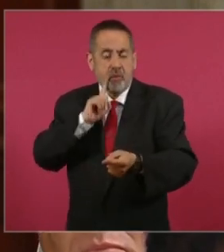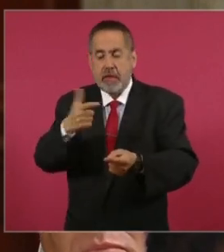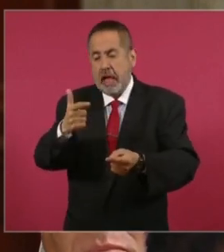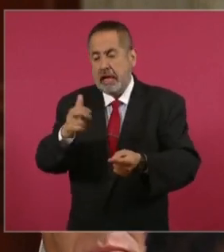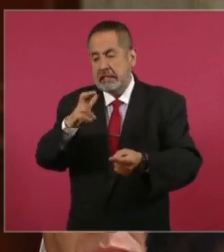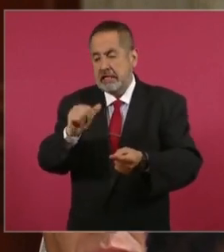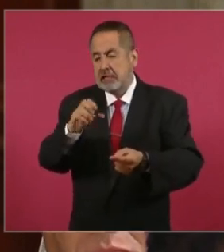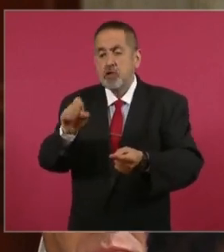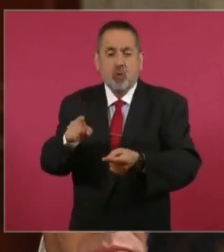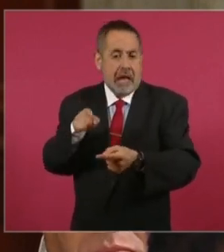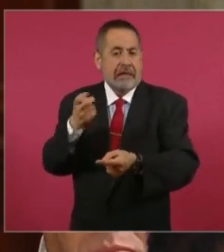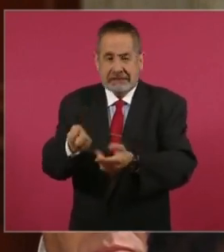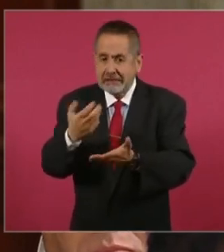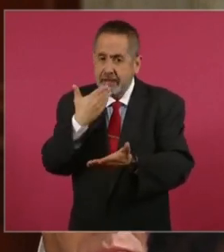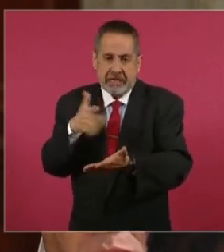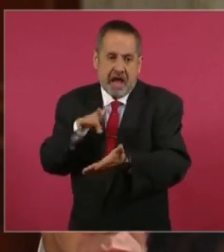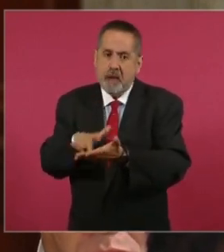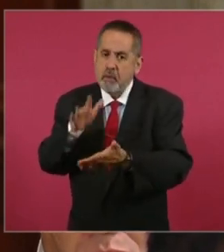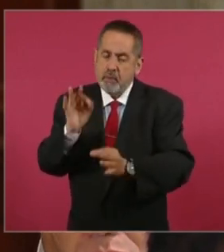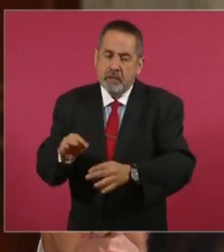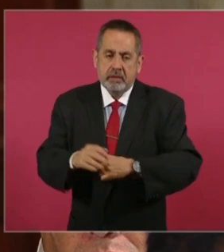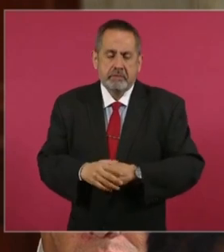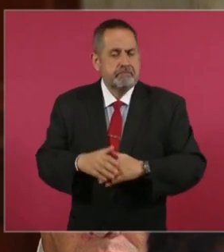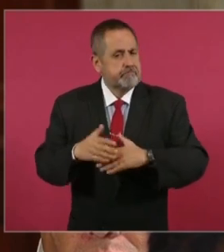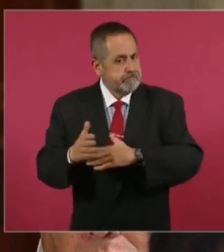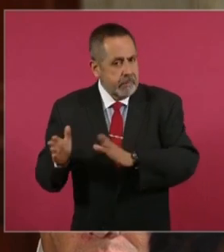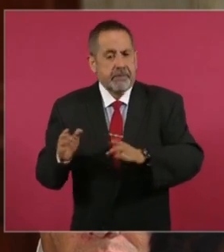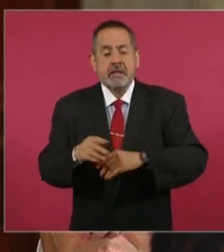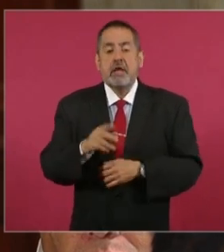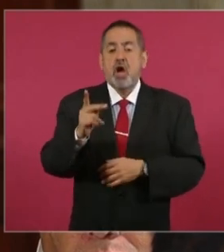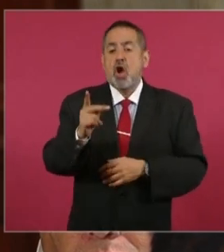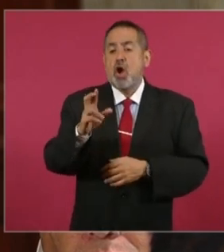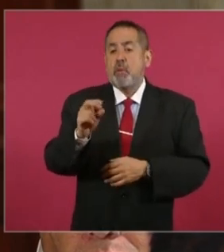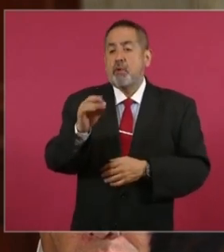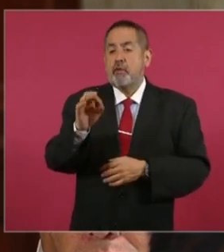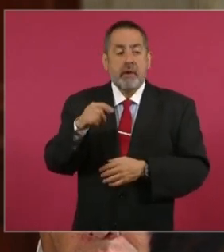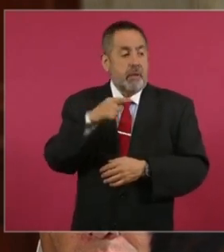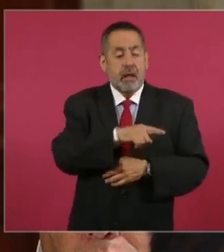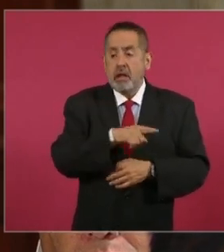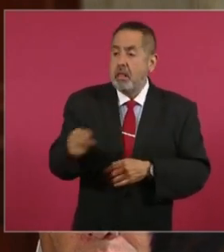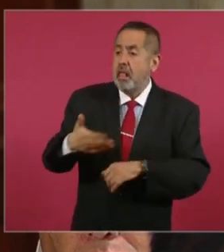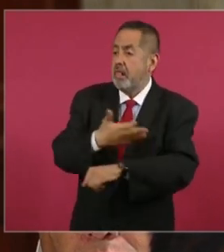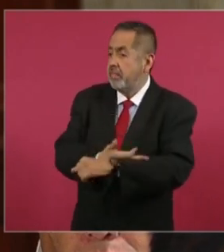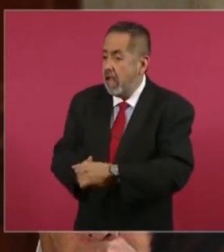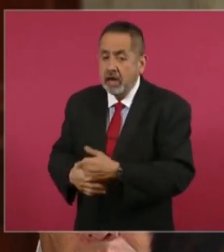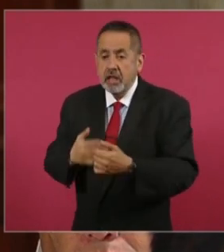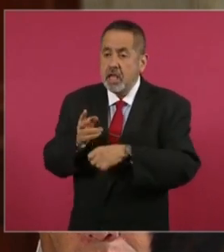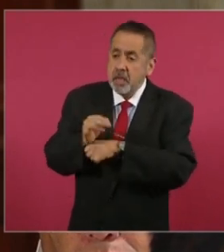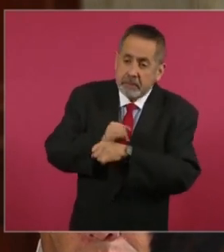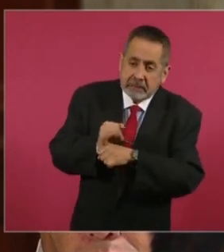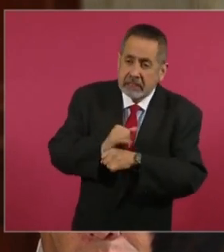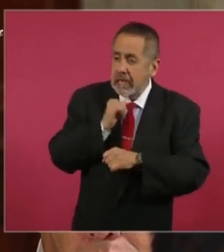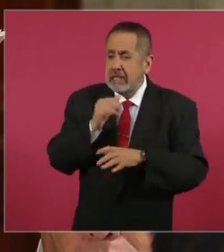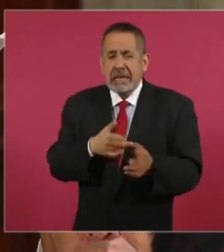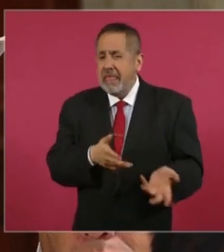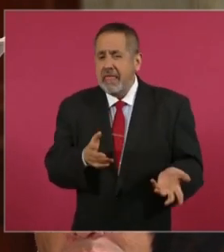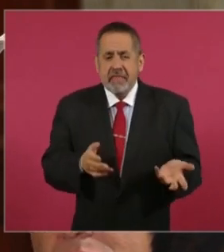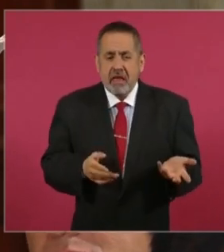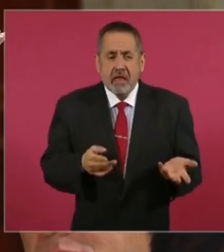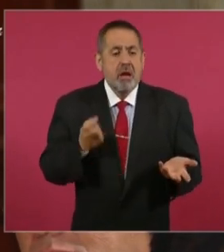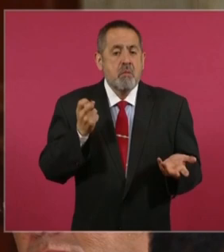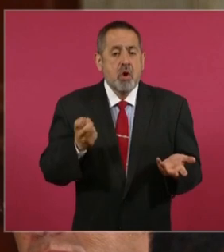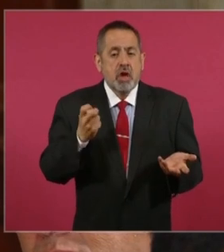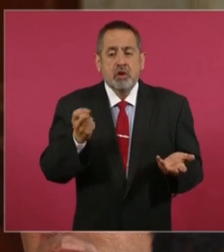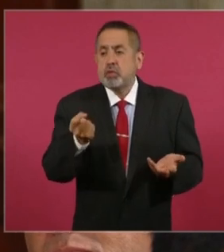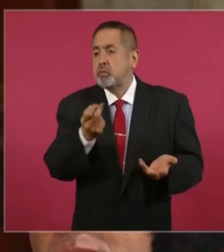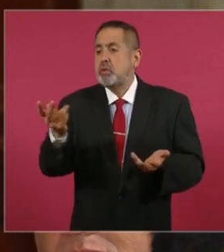Segura. Por otra parte, en lo que se refiere a la Profepa, llegar tarde a una verificación o falta de inspección, ha sido causa de la muerte de